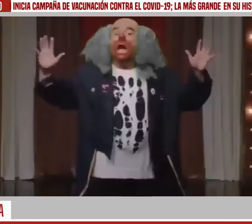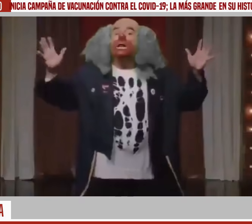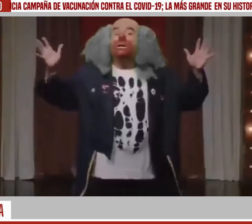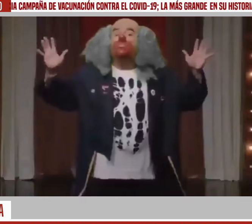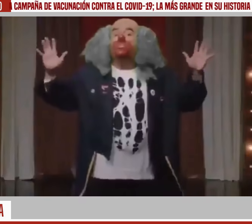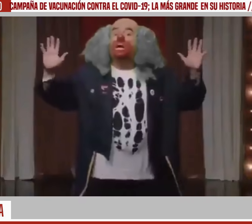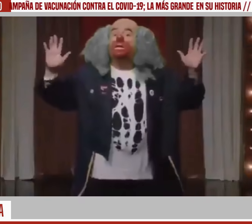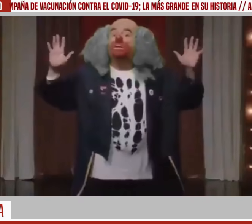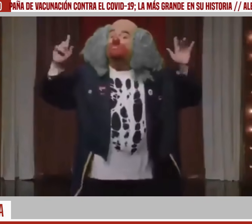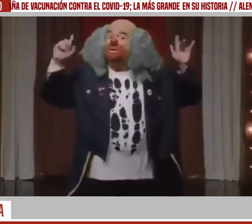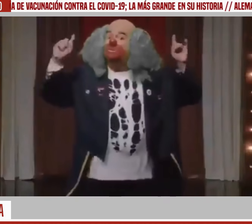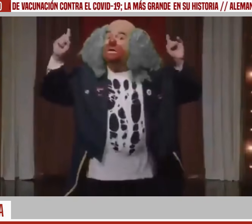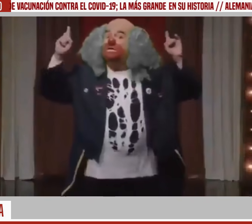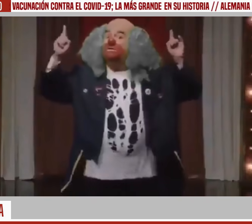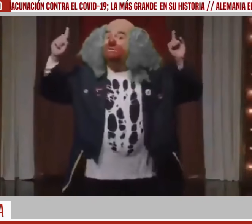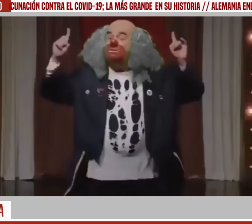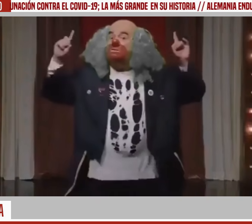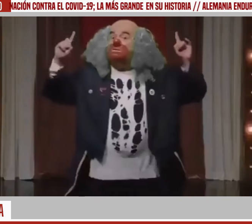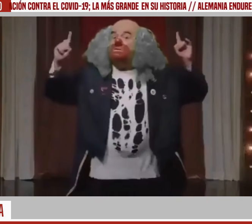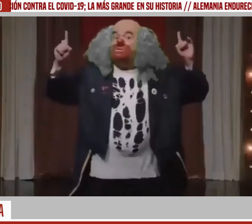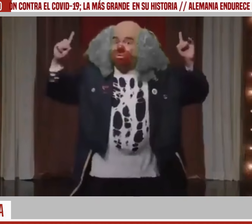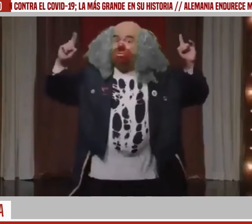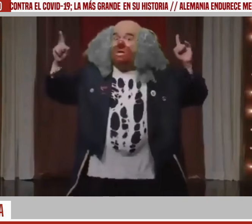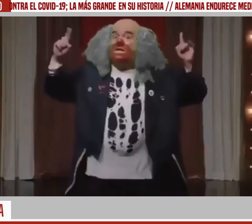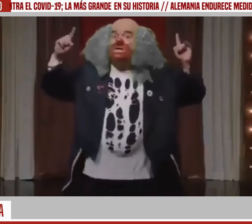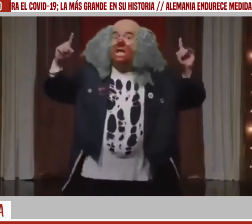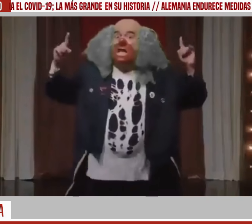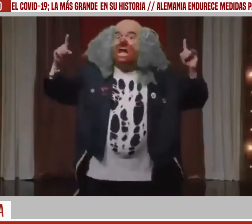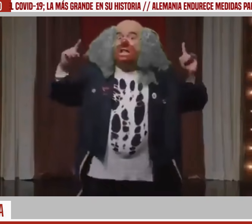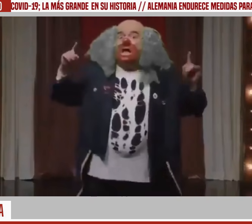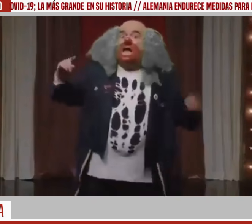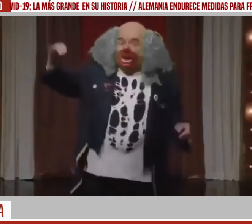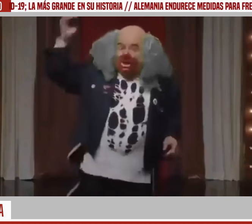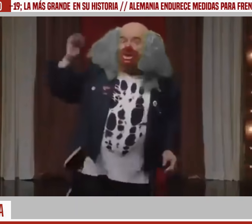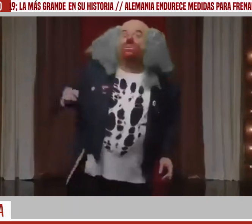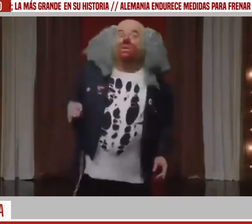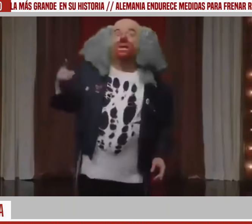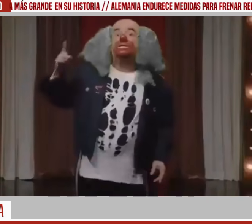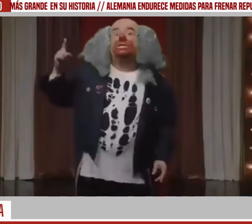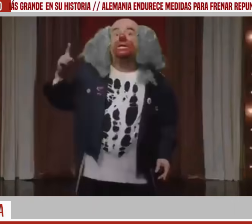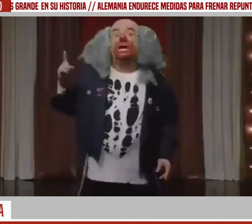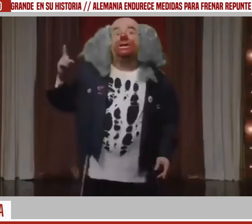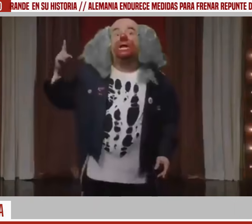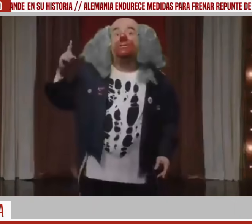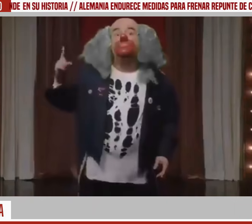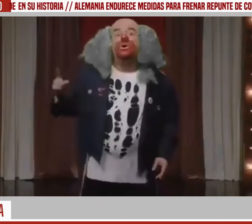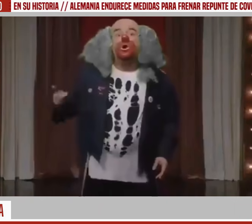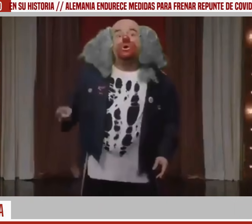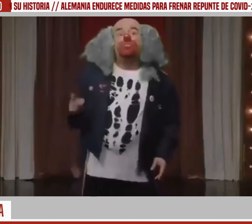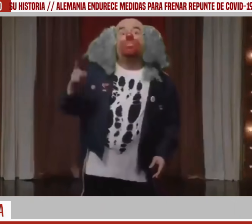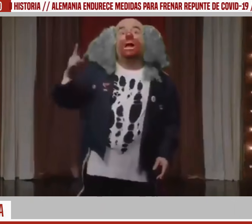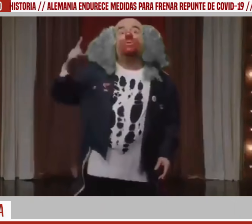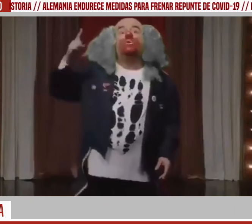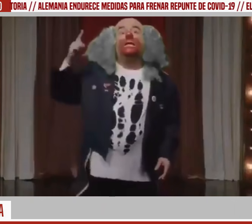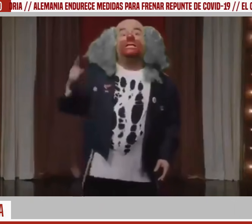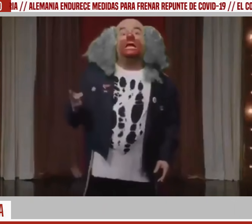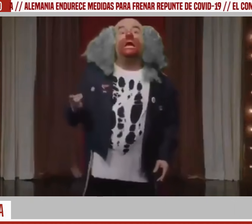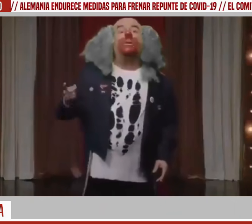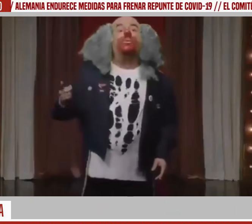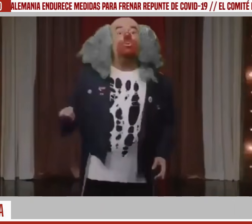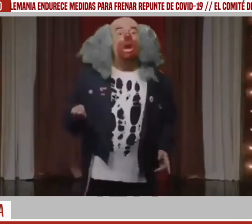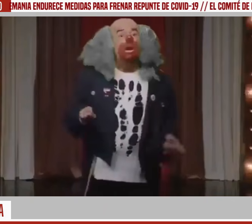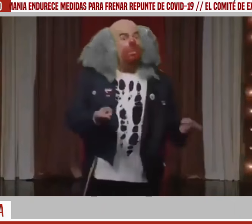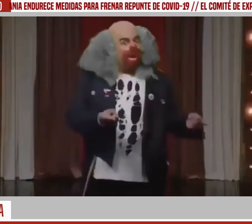creer que alguien fuera tan perverso, ruin, el hijo de la chingada, como